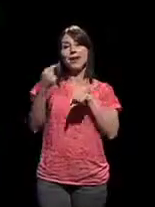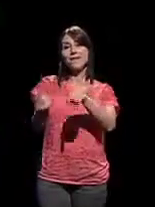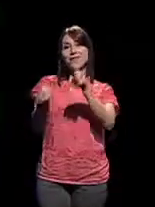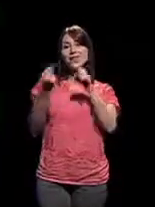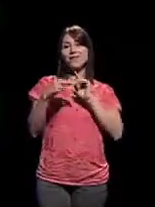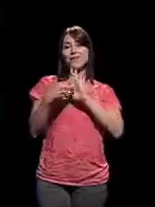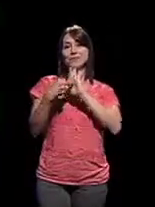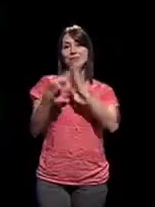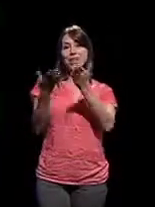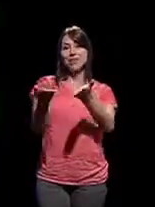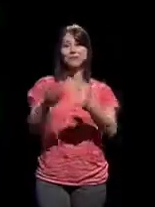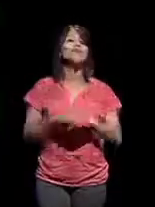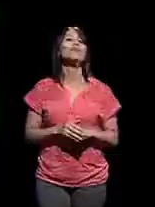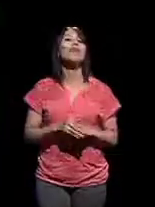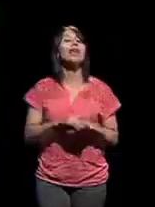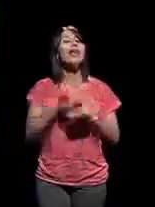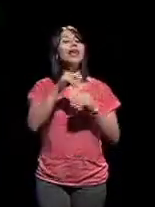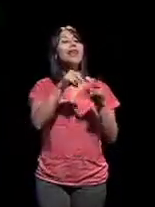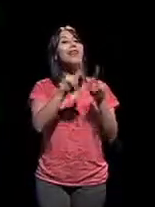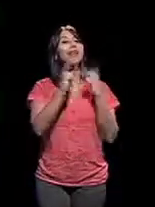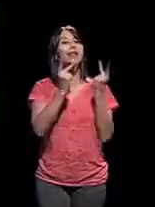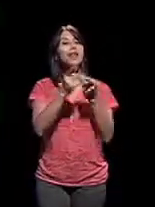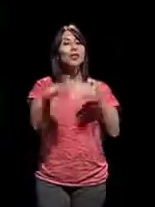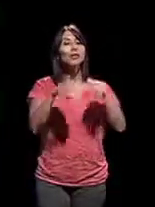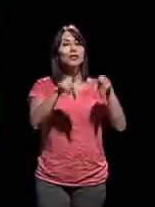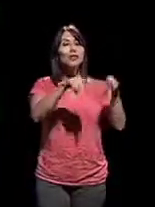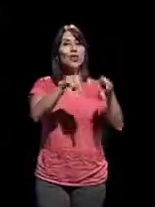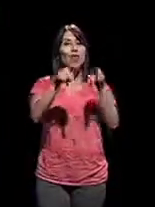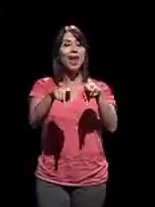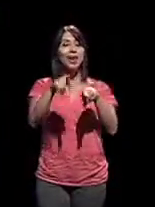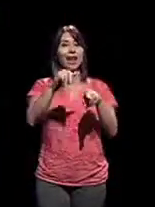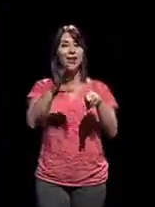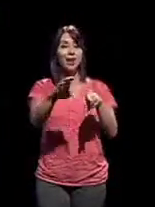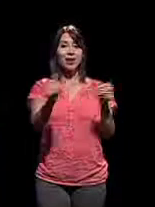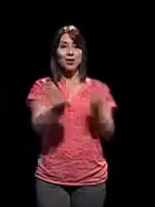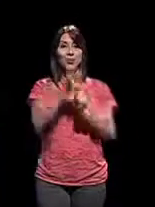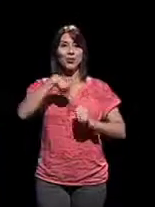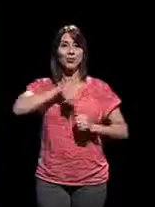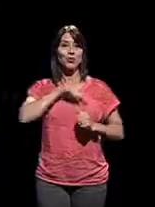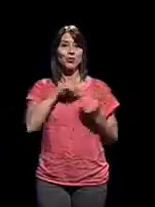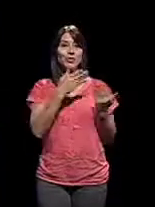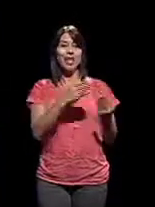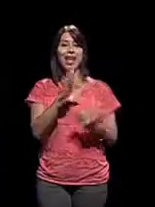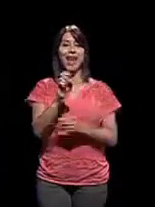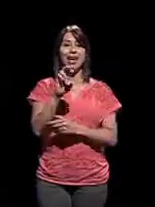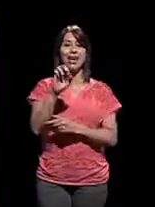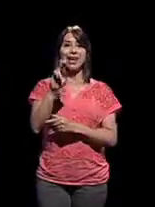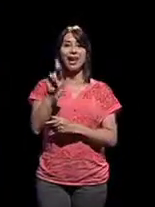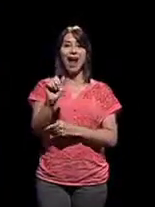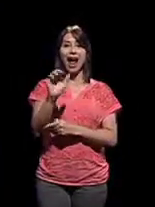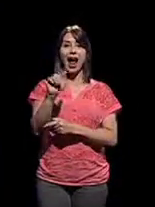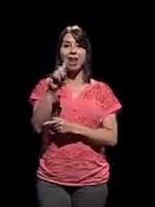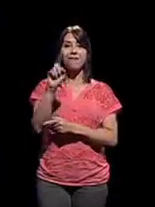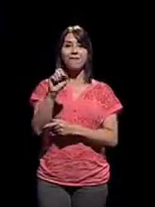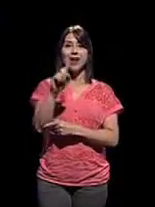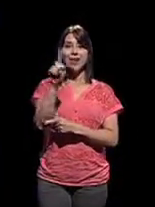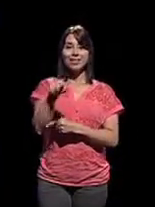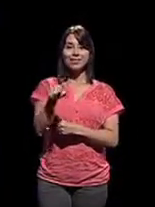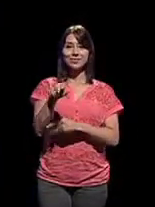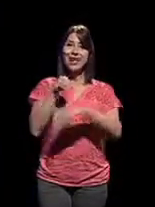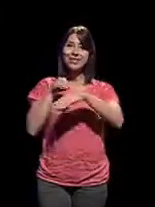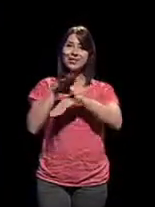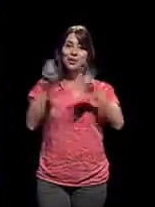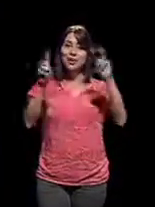podría acompañarnos en su representación. Y por parte del Partido Acción Ciudadana está con nosotros Erika Álvarez, ella es asesora en el